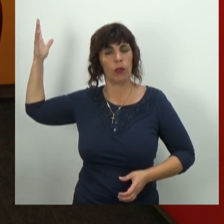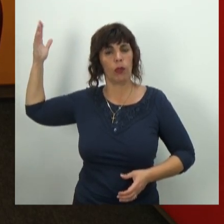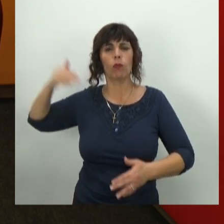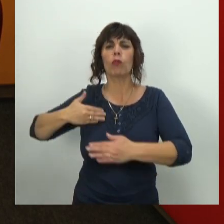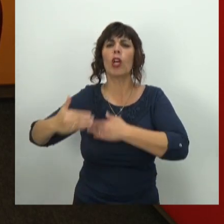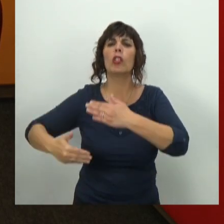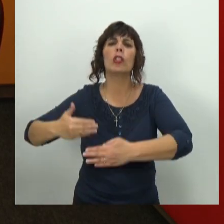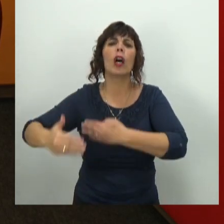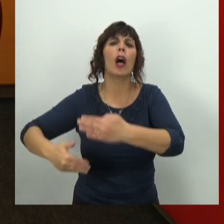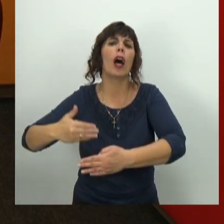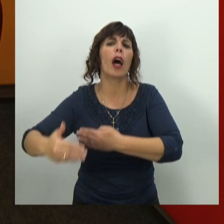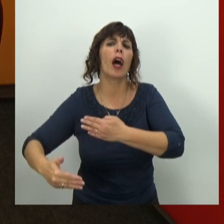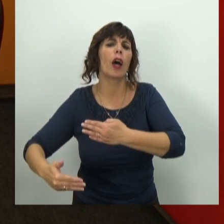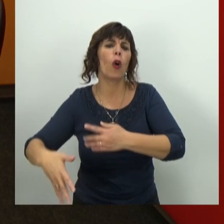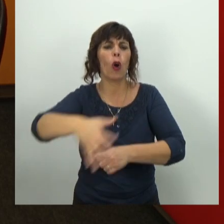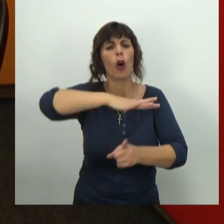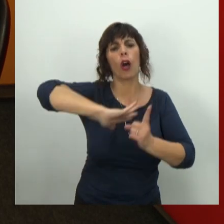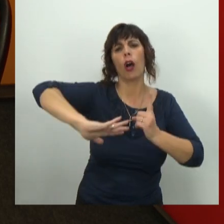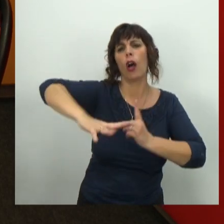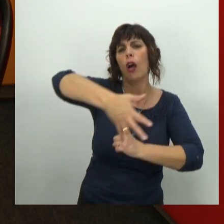desarrolla, arrodea